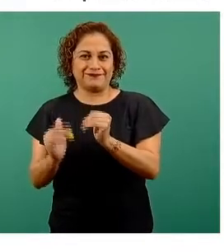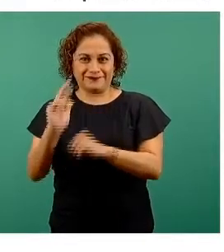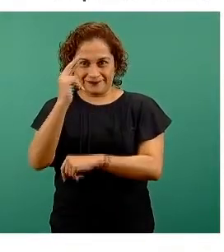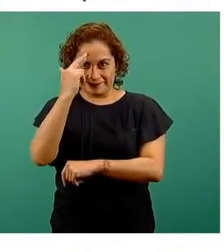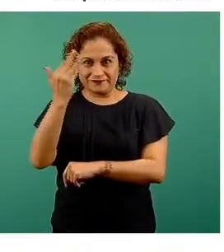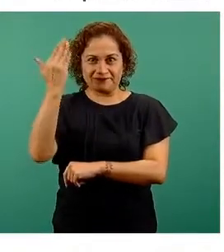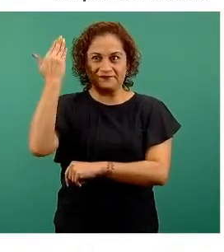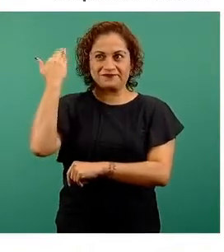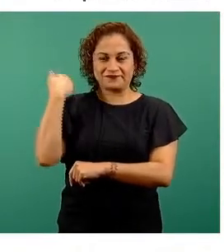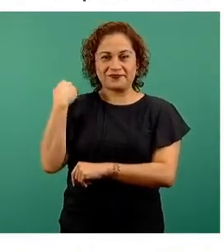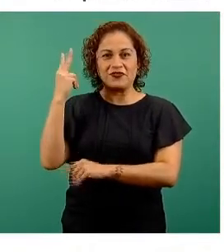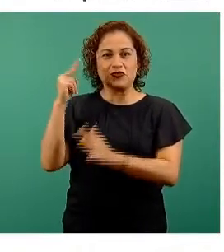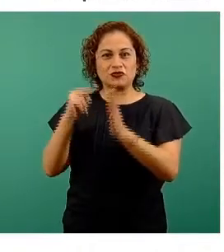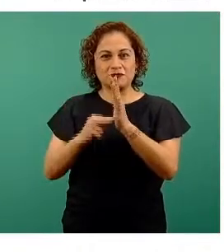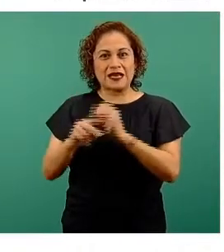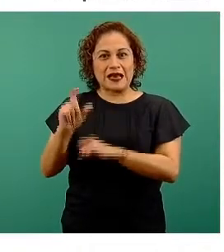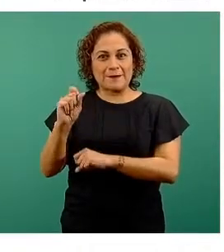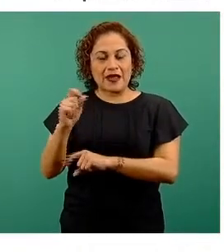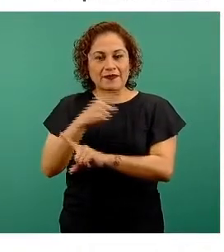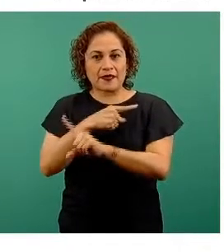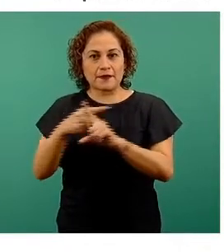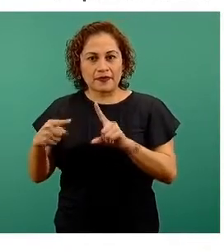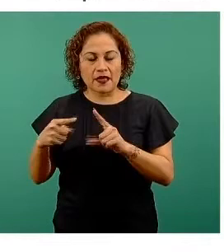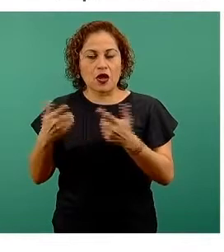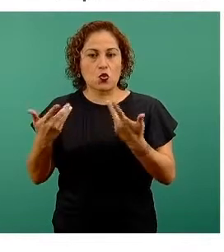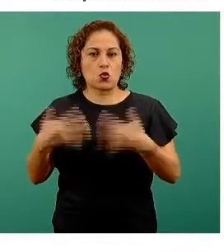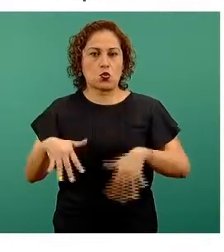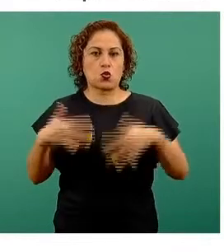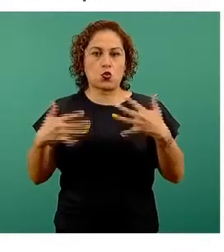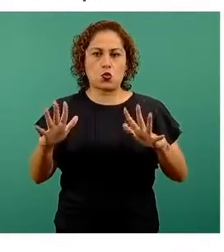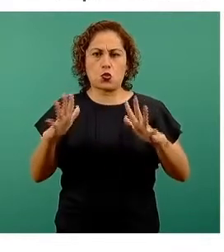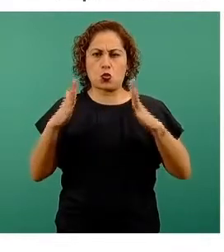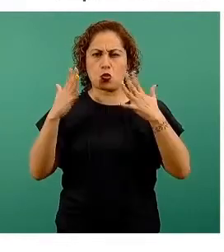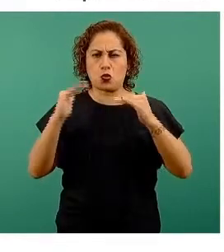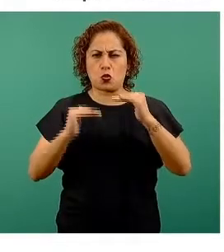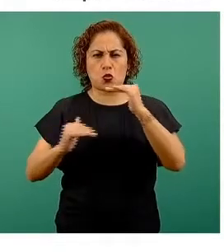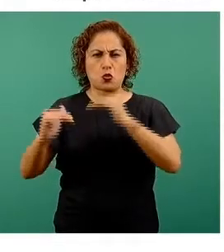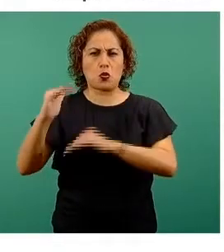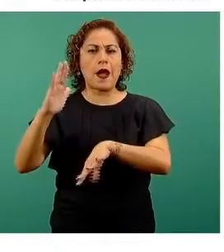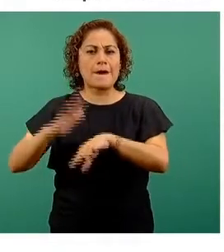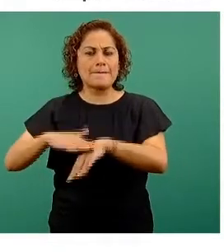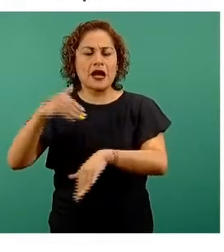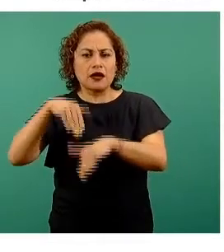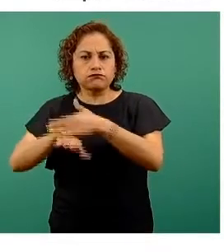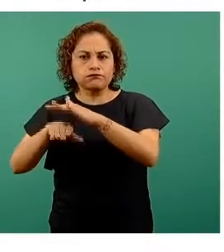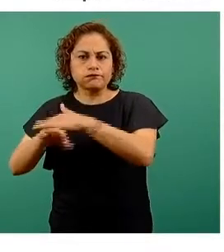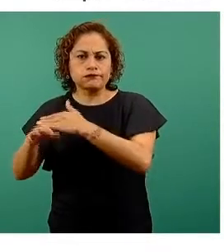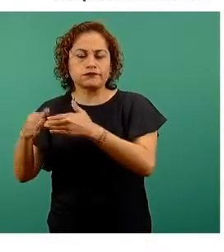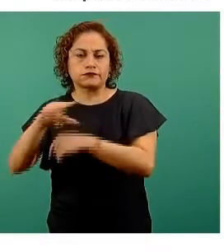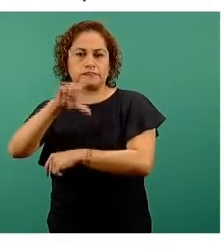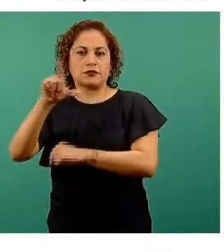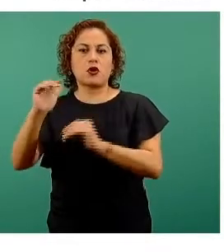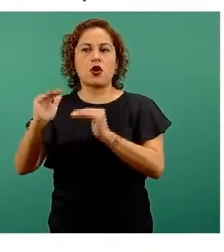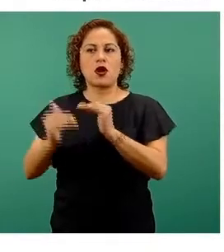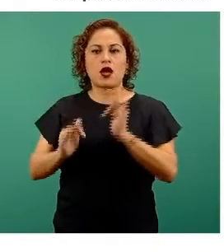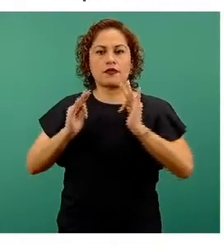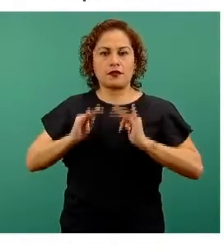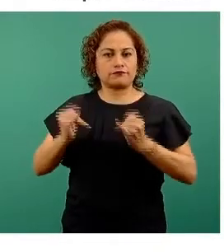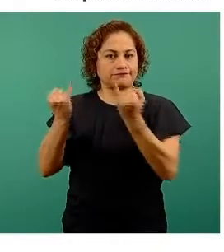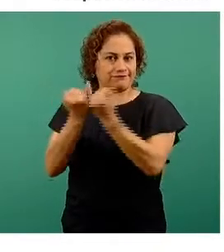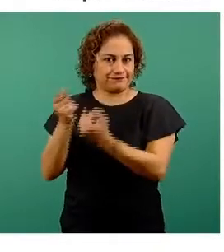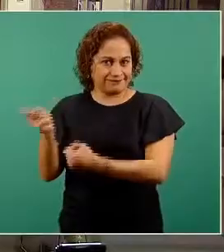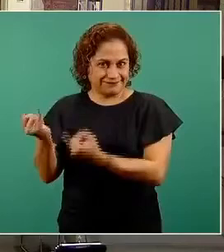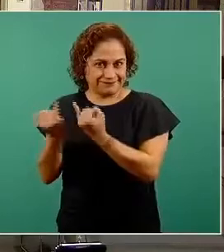mitad del año pasado, antes de que iniciara la segunda ola y lográramos un segundo ACME. Si vemos la